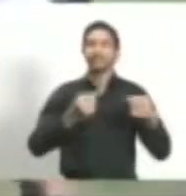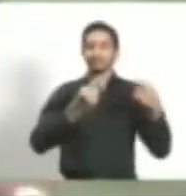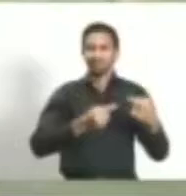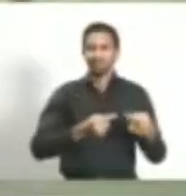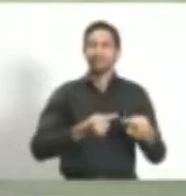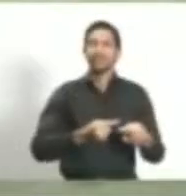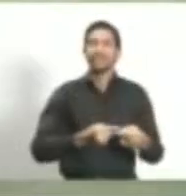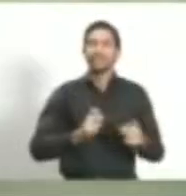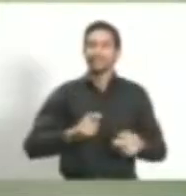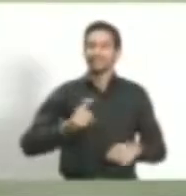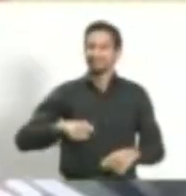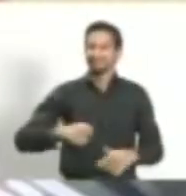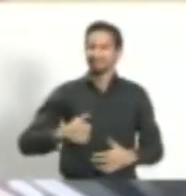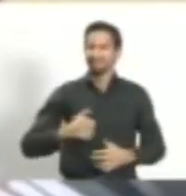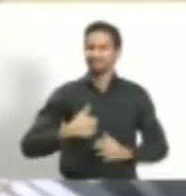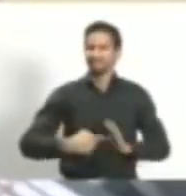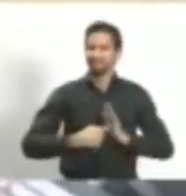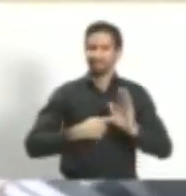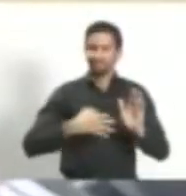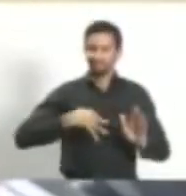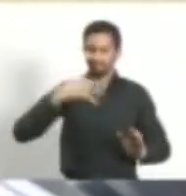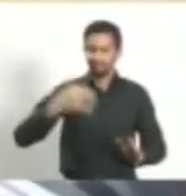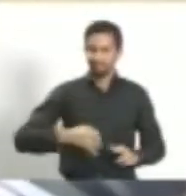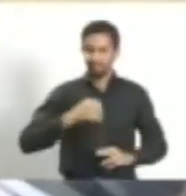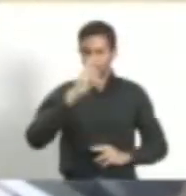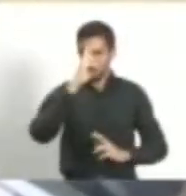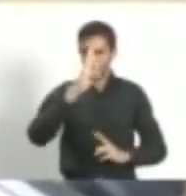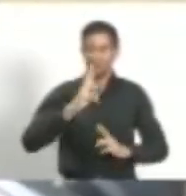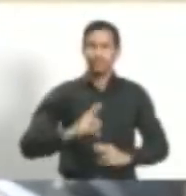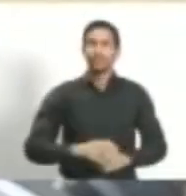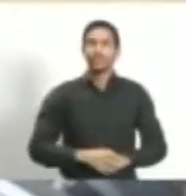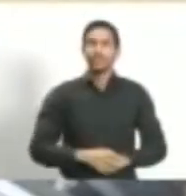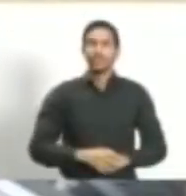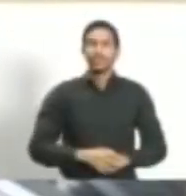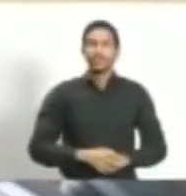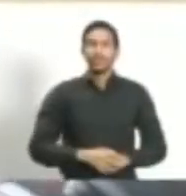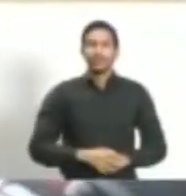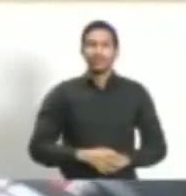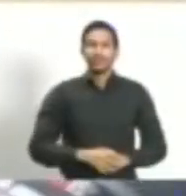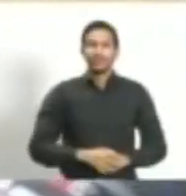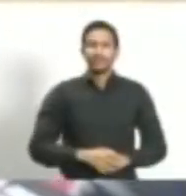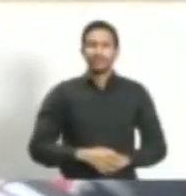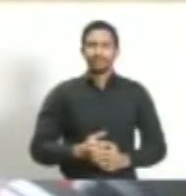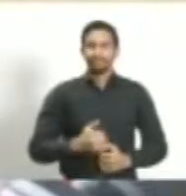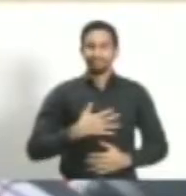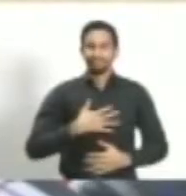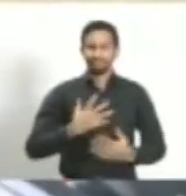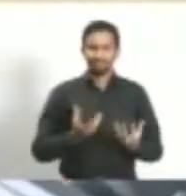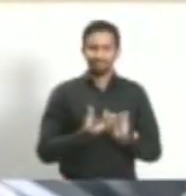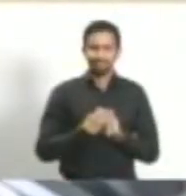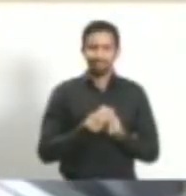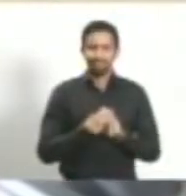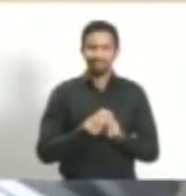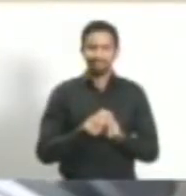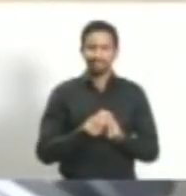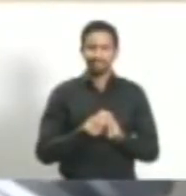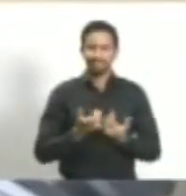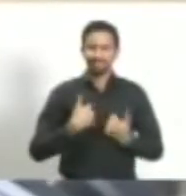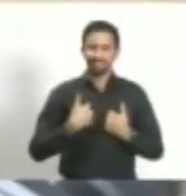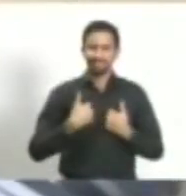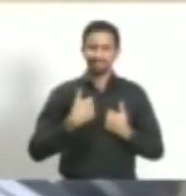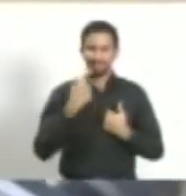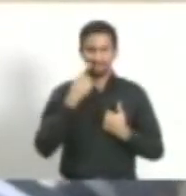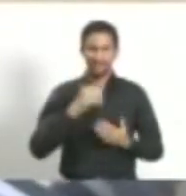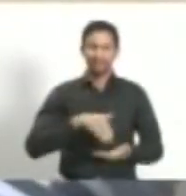cosa, su dignidad y honor. Priorizamos ahora es la institución, nosotros tenemos que levantar